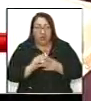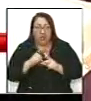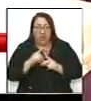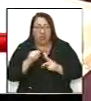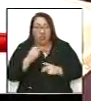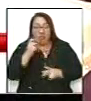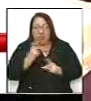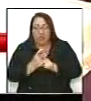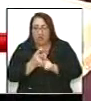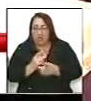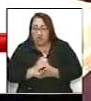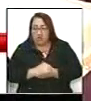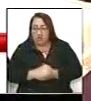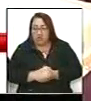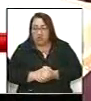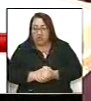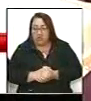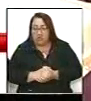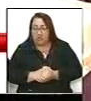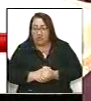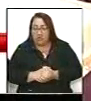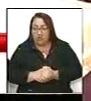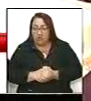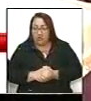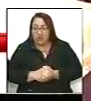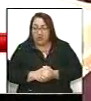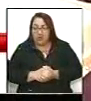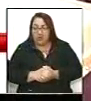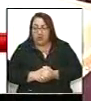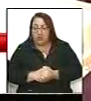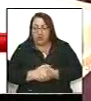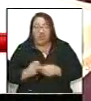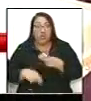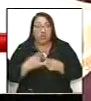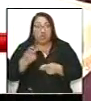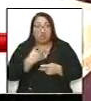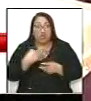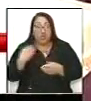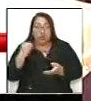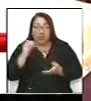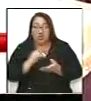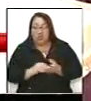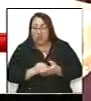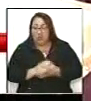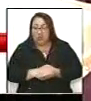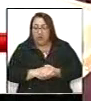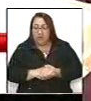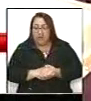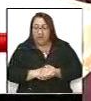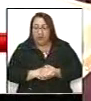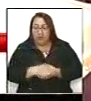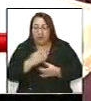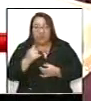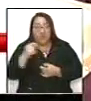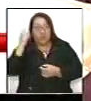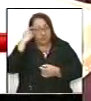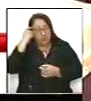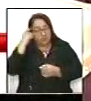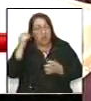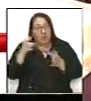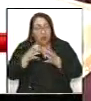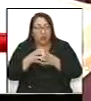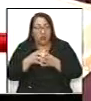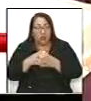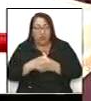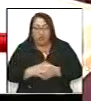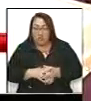personal. En segundo lugar, presidente, quiero acotar lo siguiente, que hay que tener muy en cuenta, y